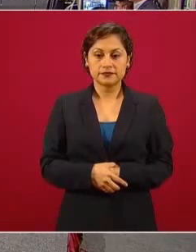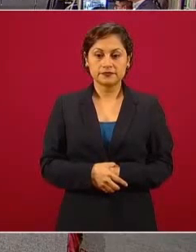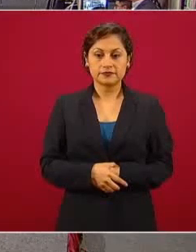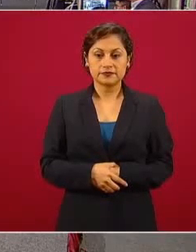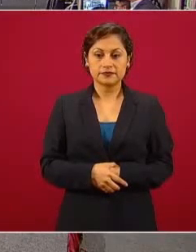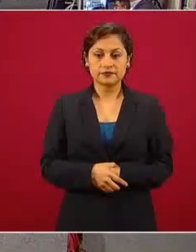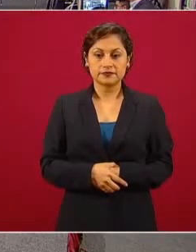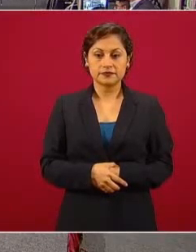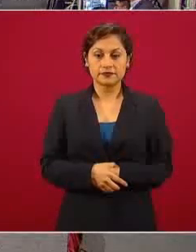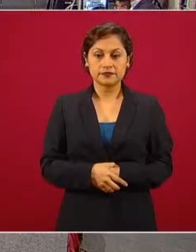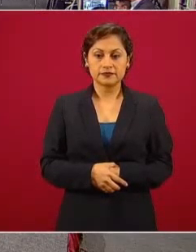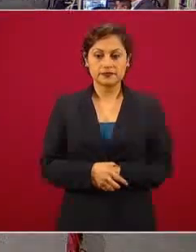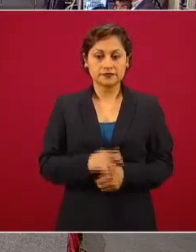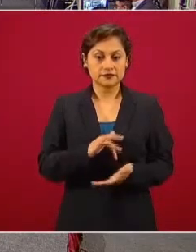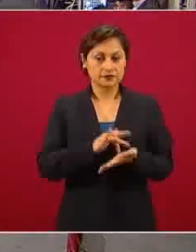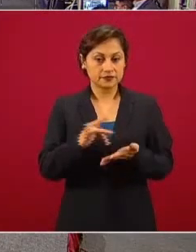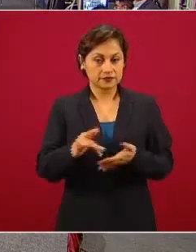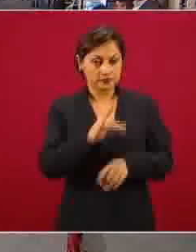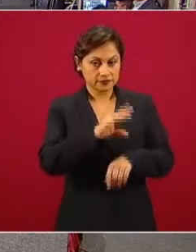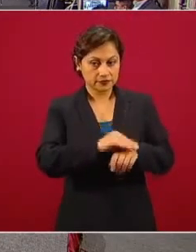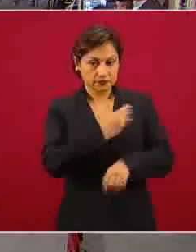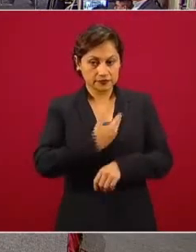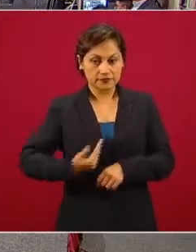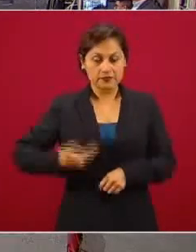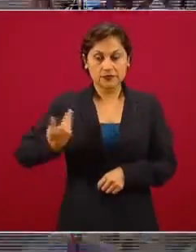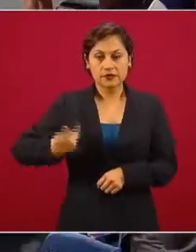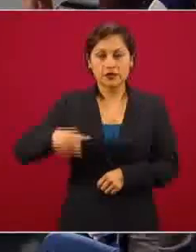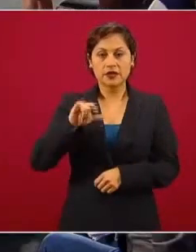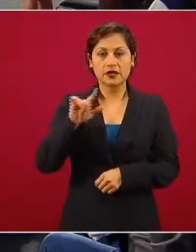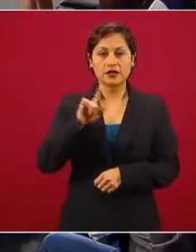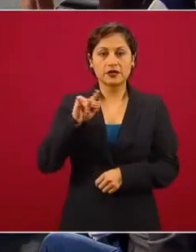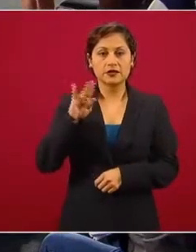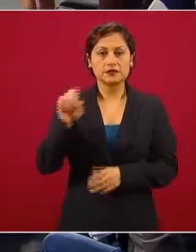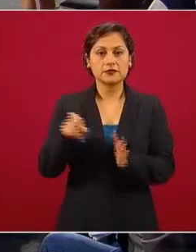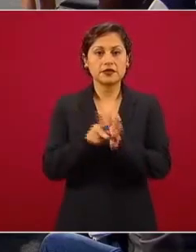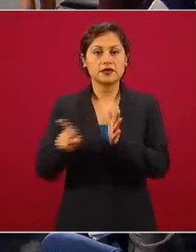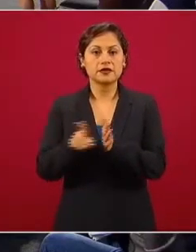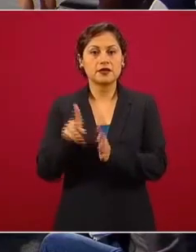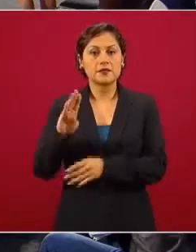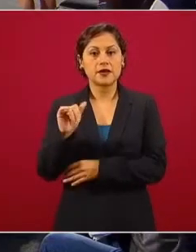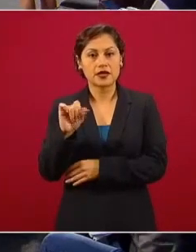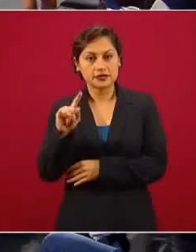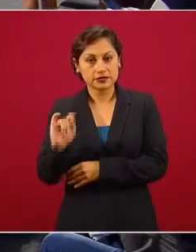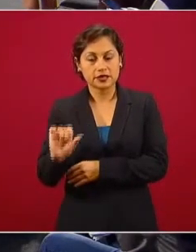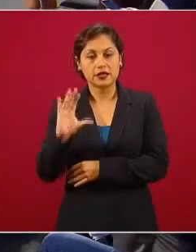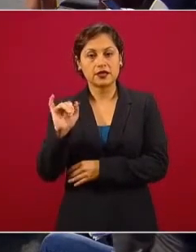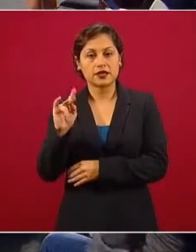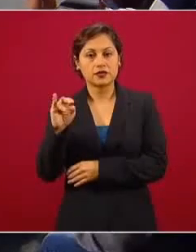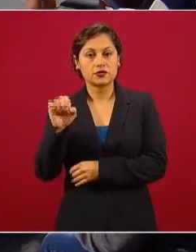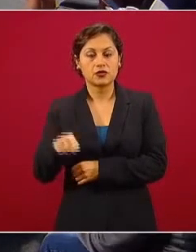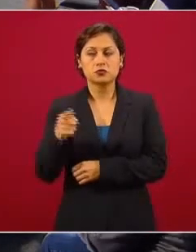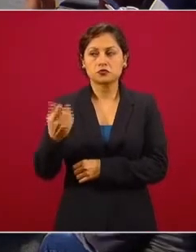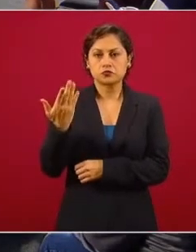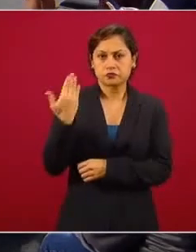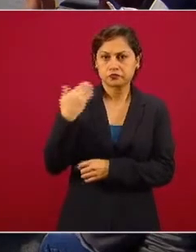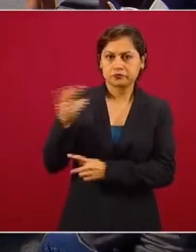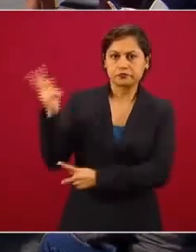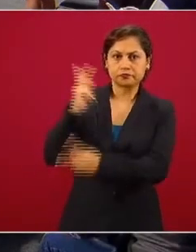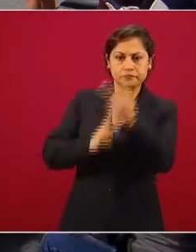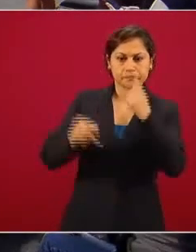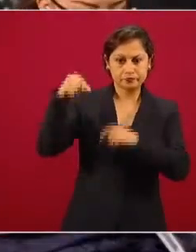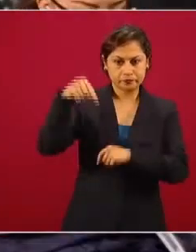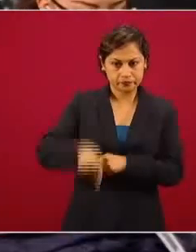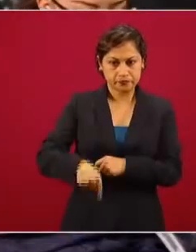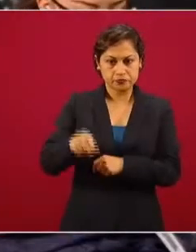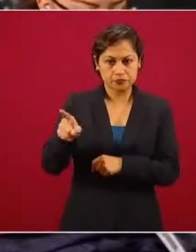Ya, gracias. Gracias, presidente. Lisbeth Álvarez, reportera del diario Basta y Grupo Cantón. Pues recientemente usted acaba de regresar de su gira